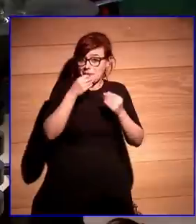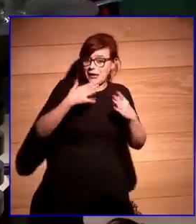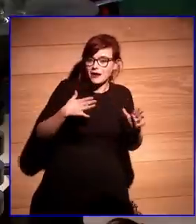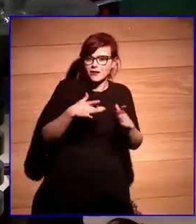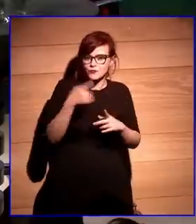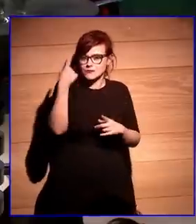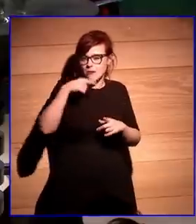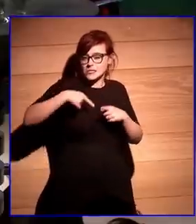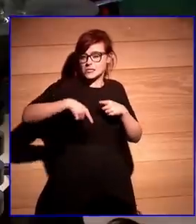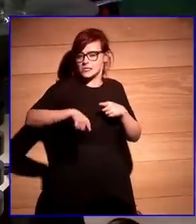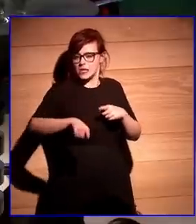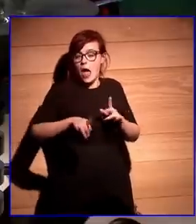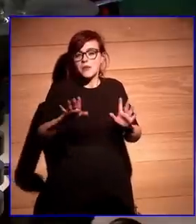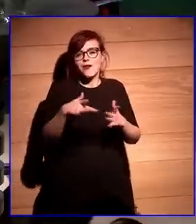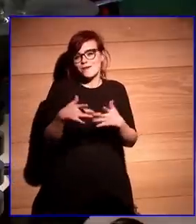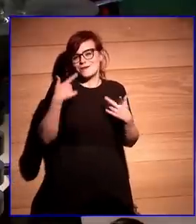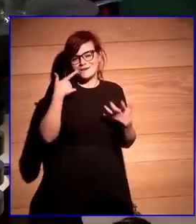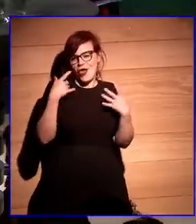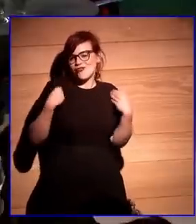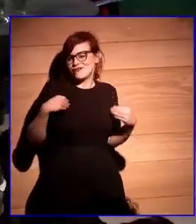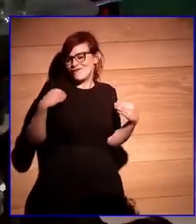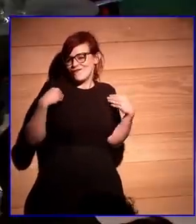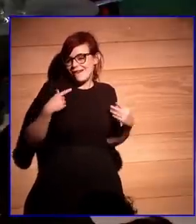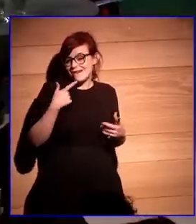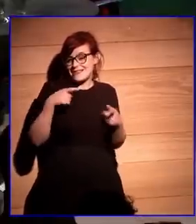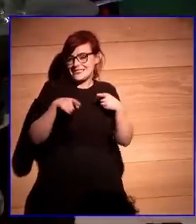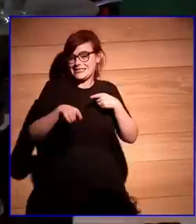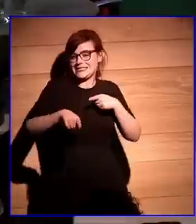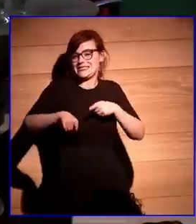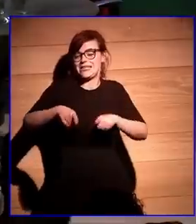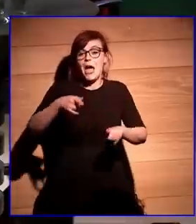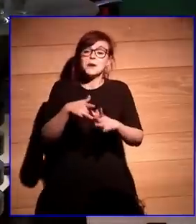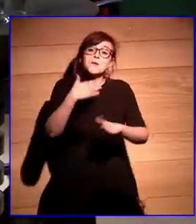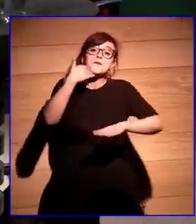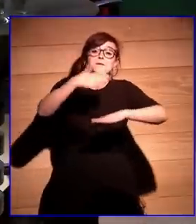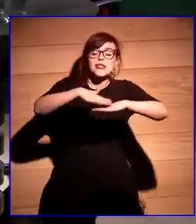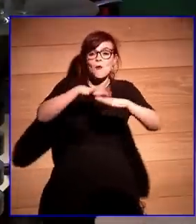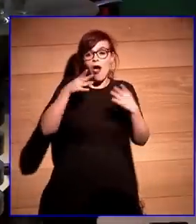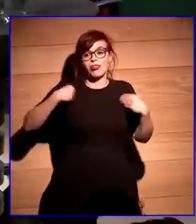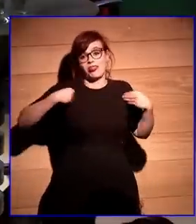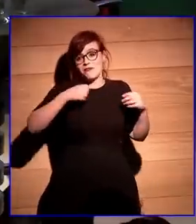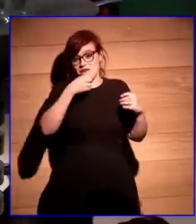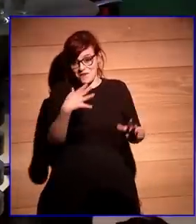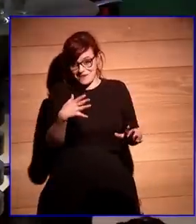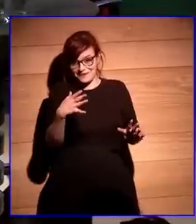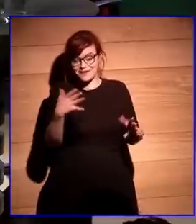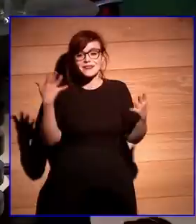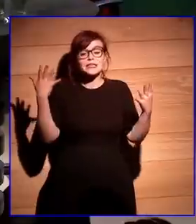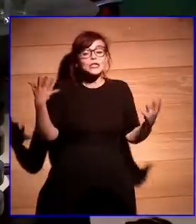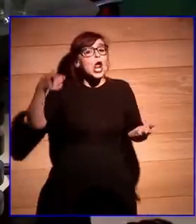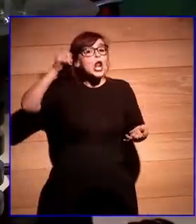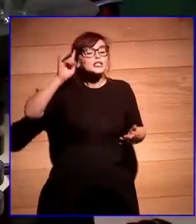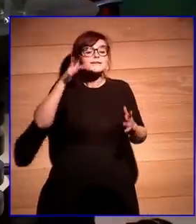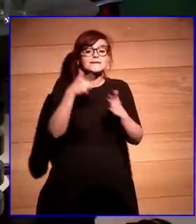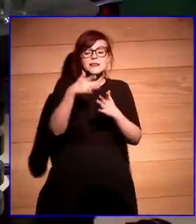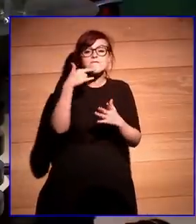saña, Javi? No sé si están, bueno, por lo menos están disfrutando un poquito ahí. Como mínimo lo están gozando, ¿no? Sí. Bueno, no sé si